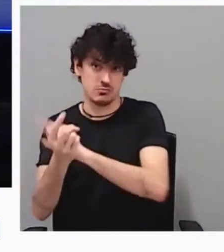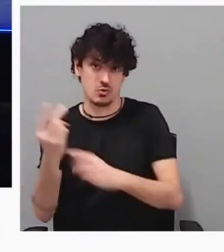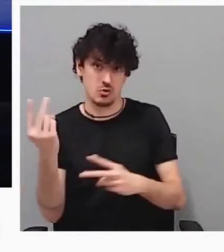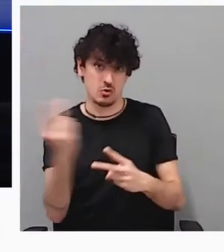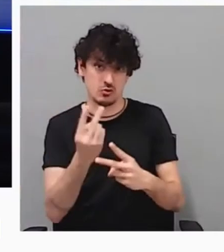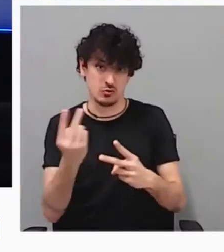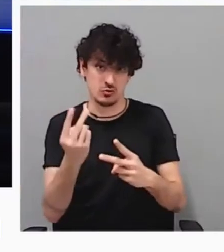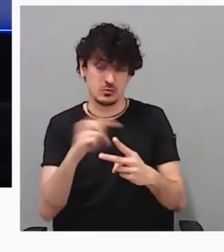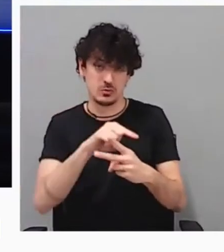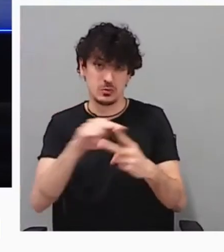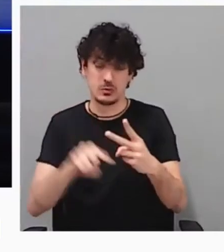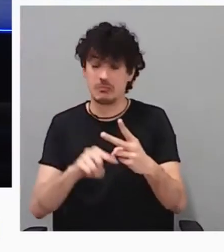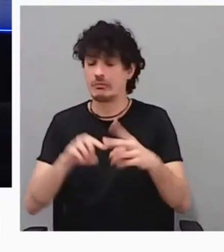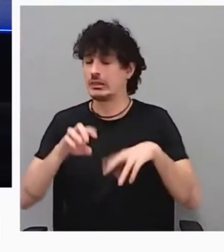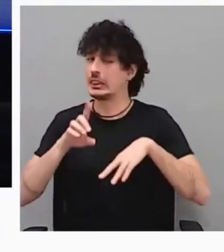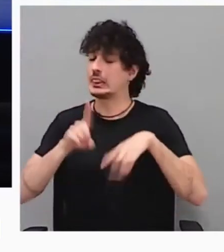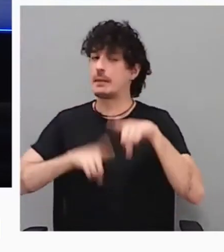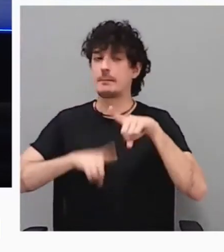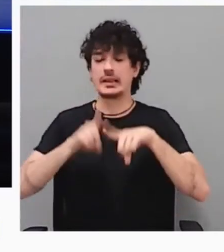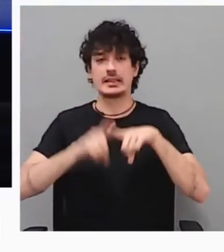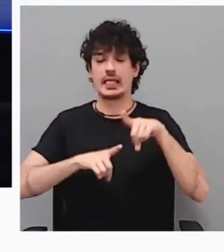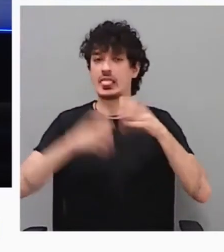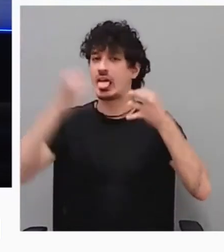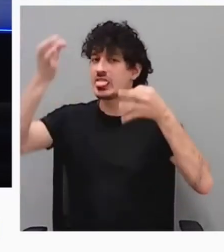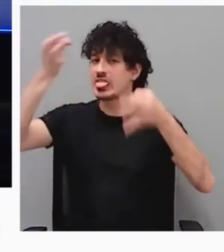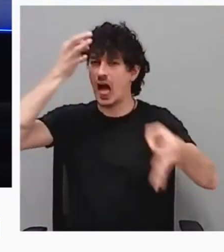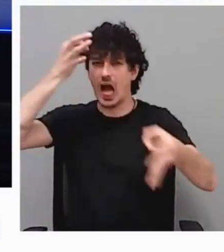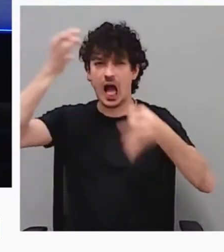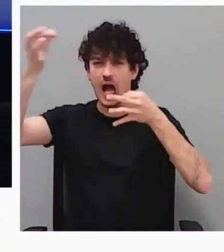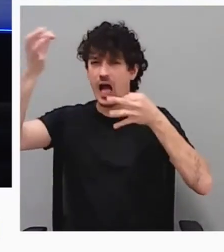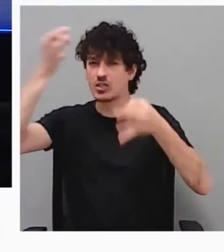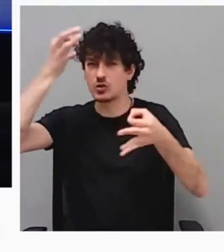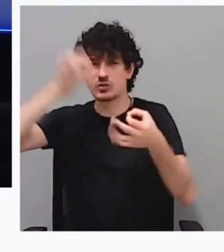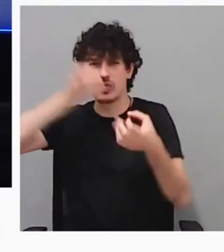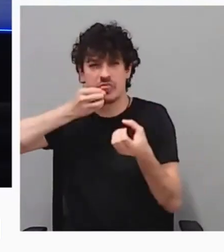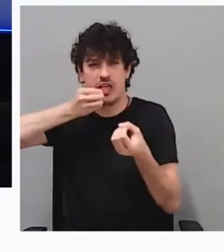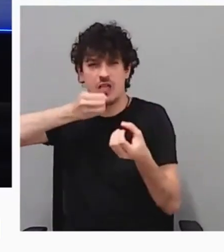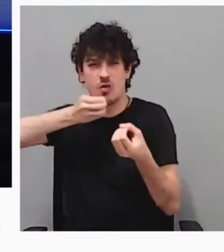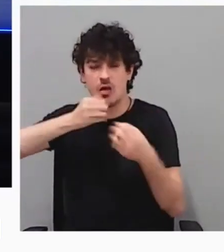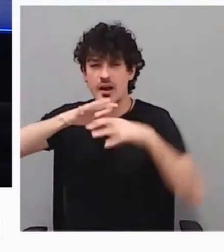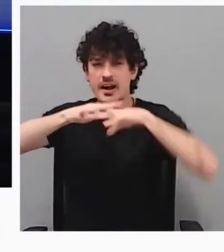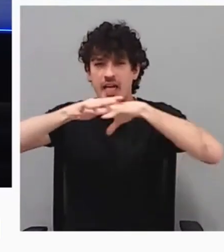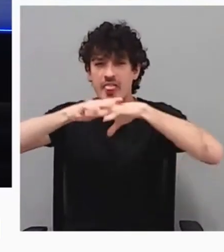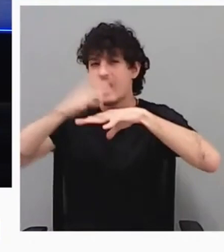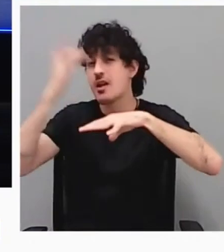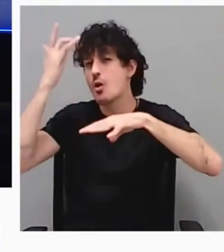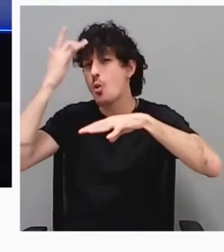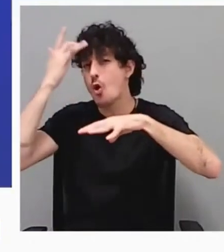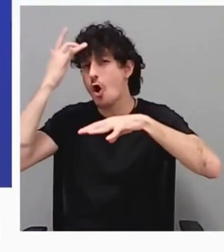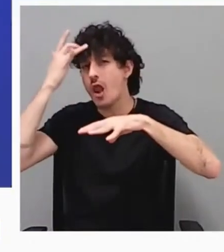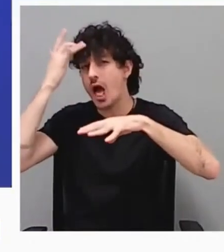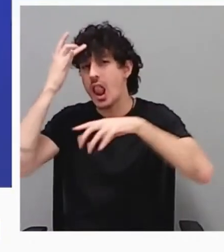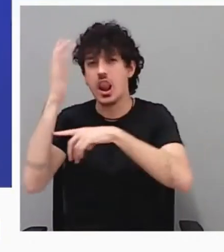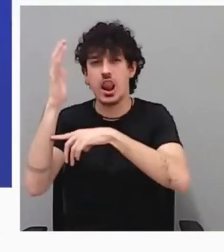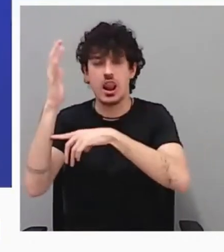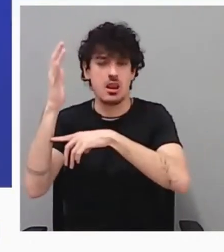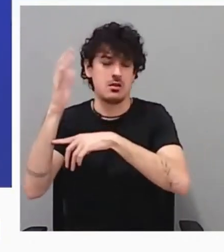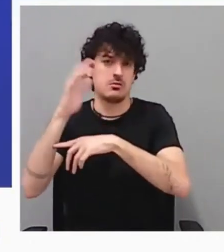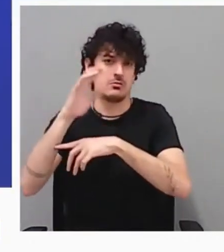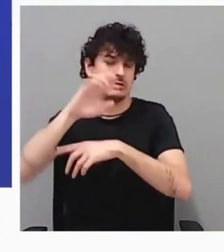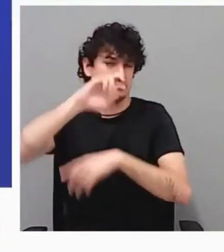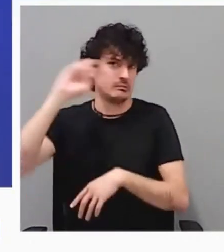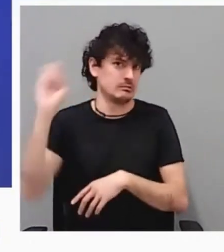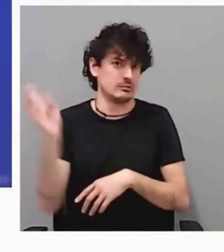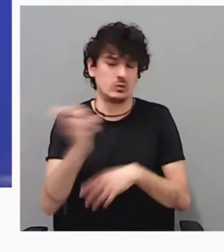cantidad de datos. Y usamos las redes neuronales, la inteligencia artificial, pero esto tiene un límite muy